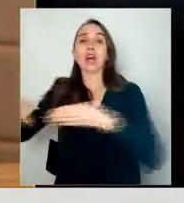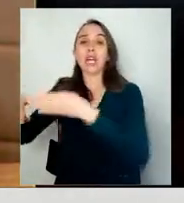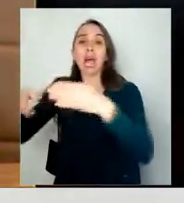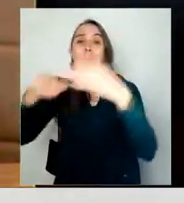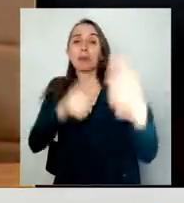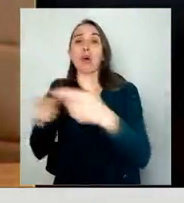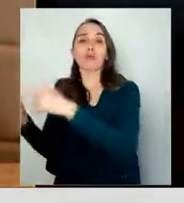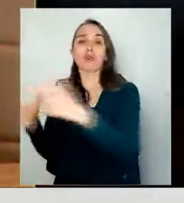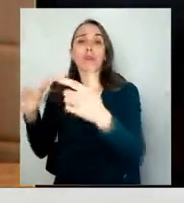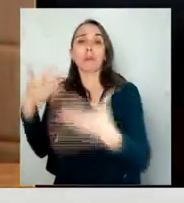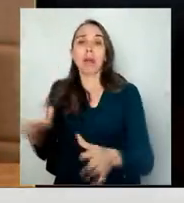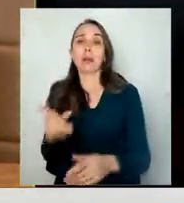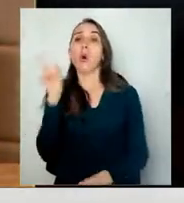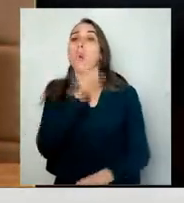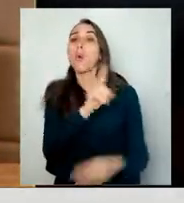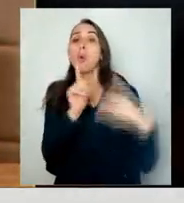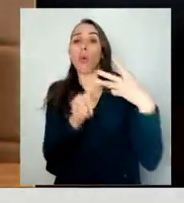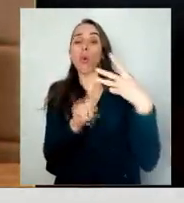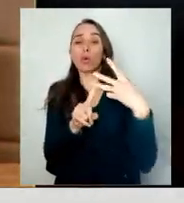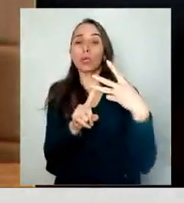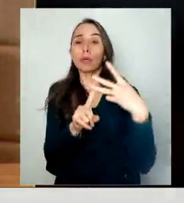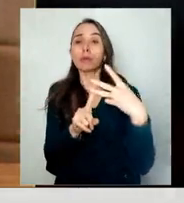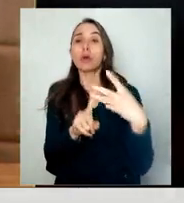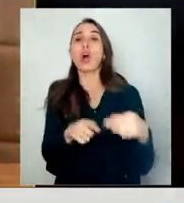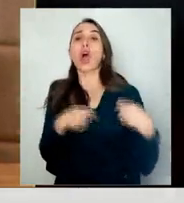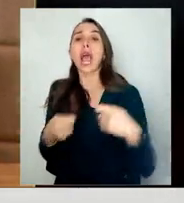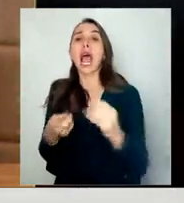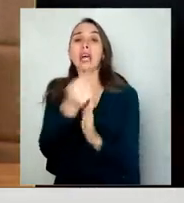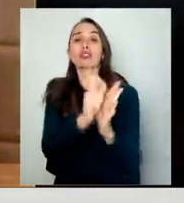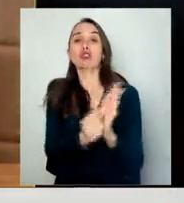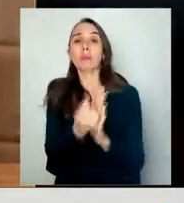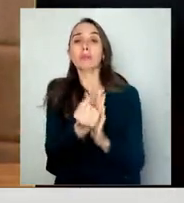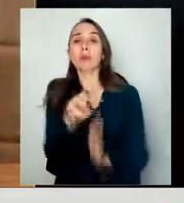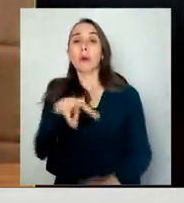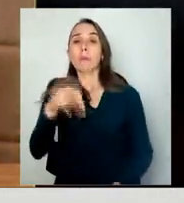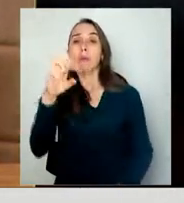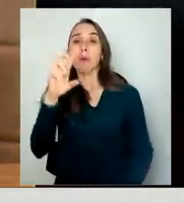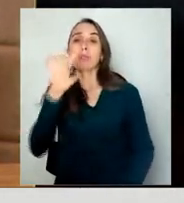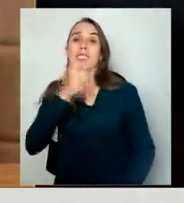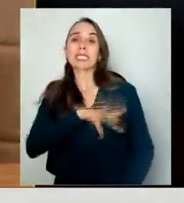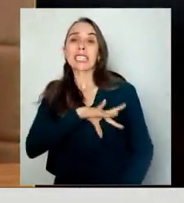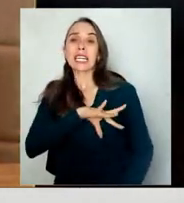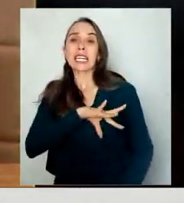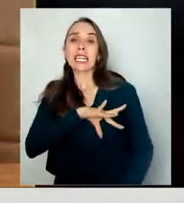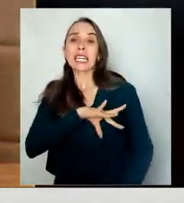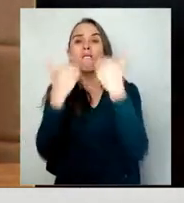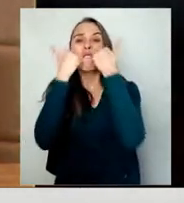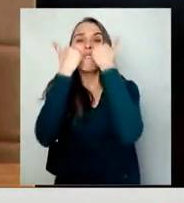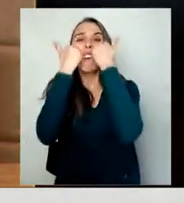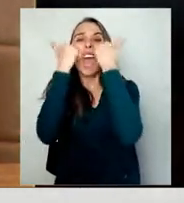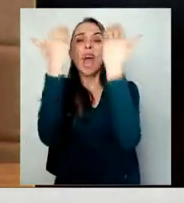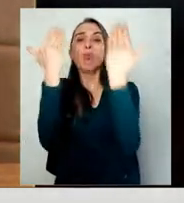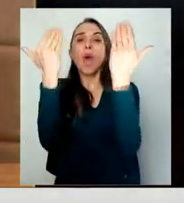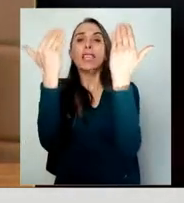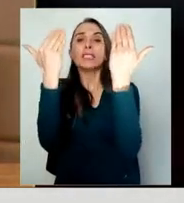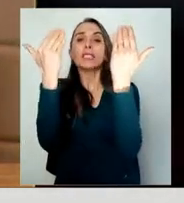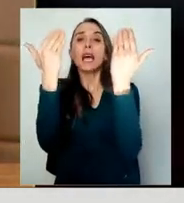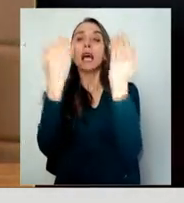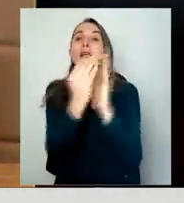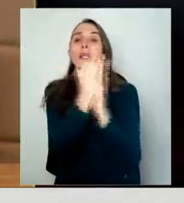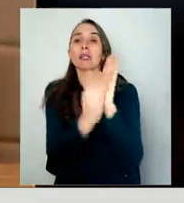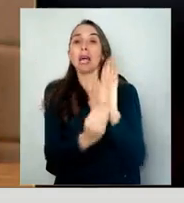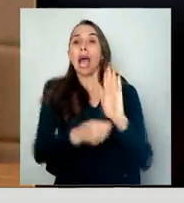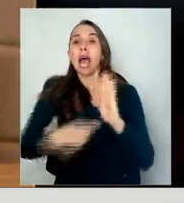con esto la ejecución presupuestaria del Ministerio de Obras Públicas en Chile es vergüenza está en un veinticinco por